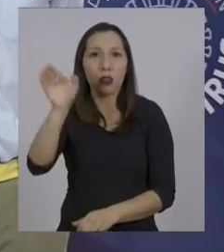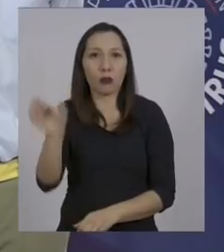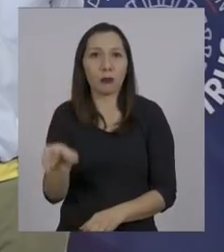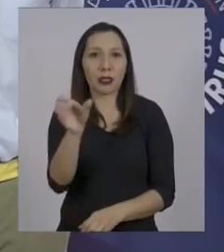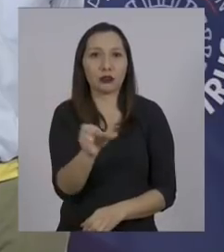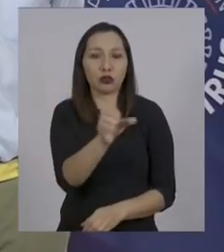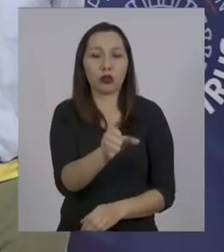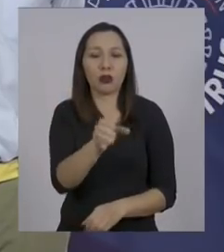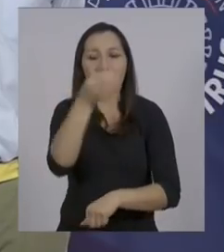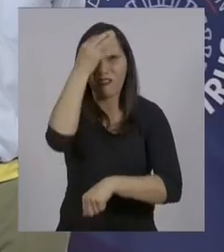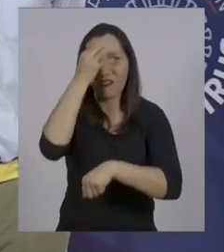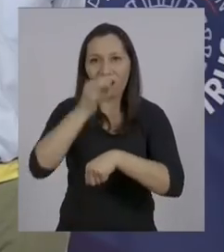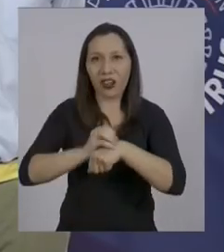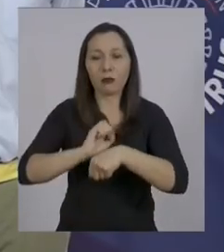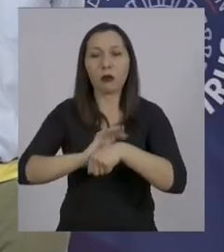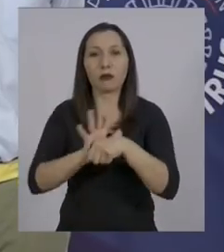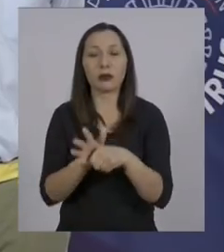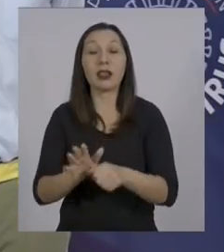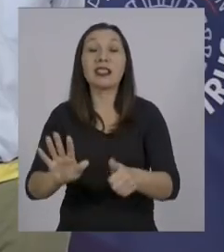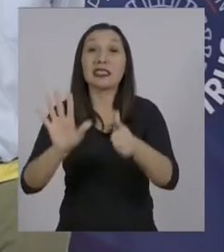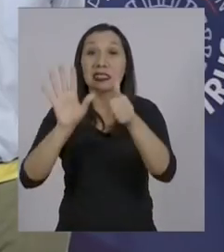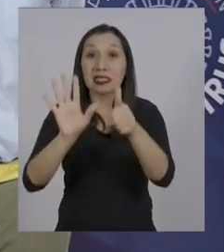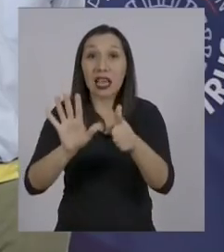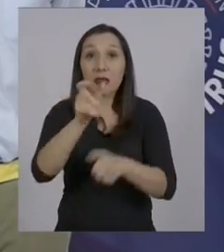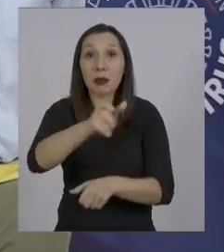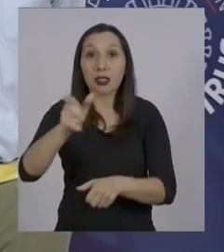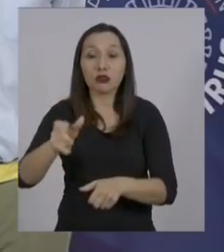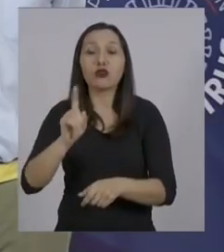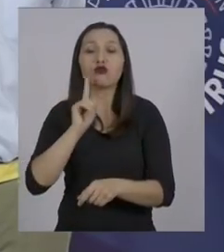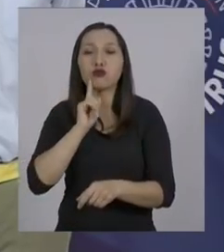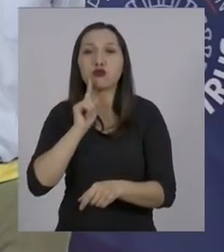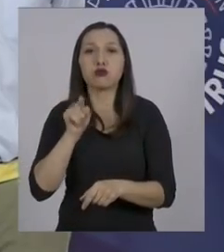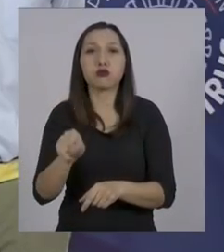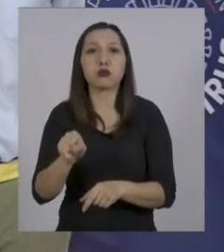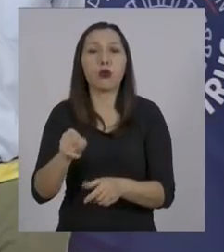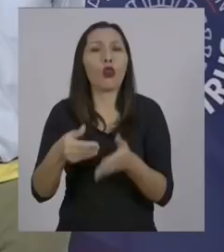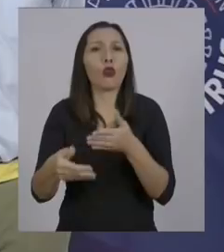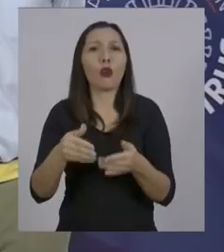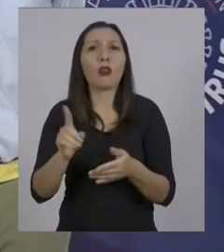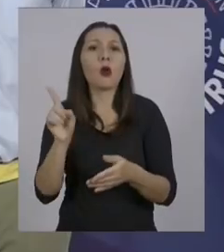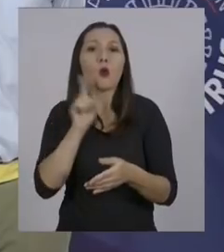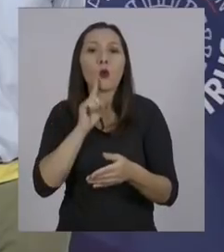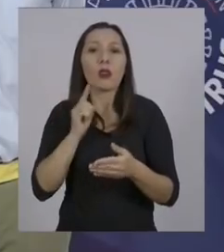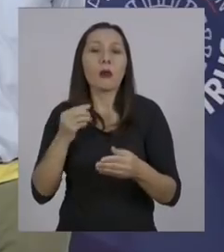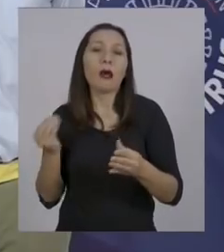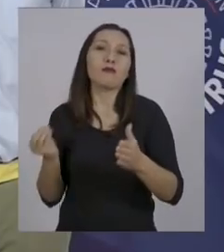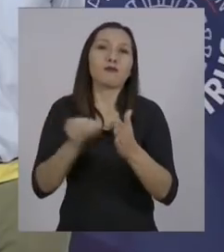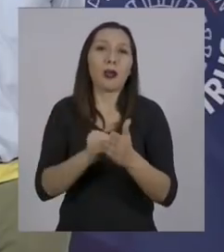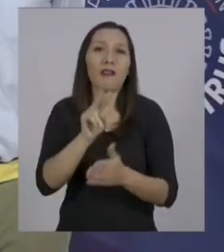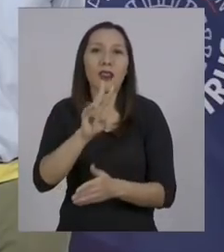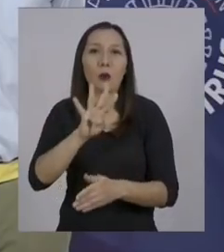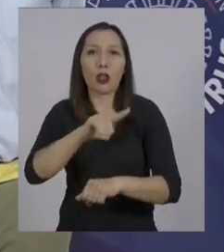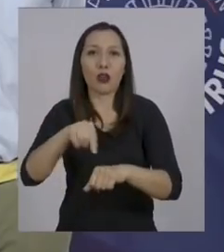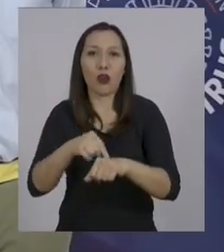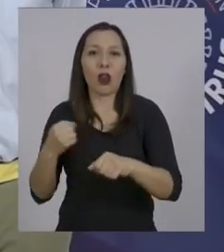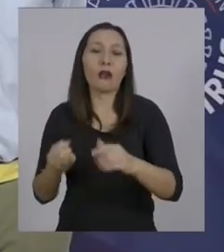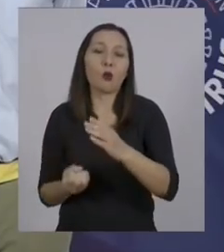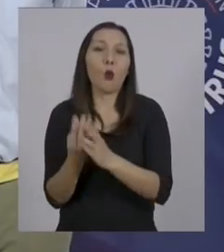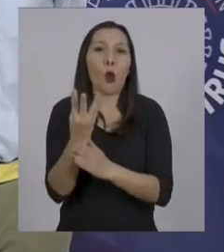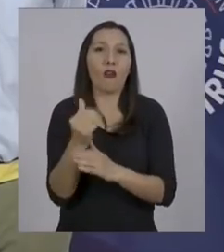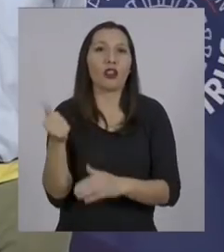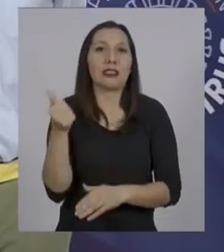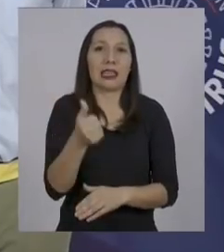casos, de los cuales 6 corresponden a las últimas 24 horas.